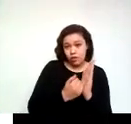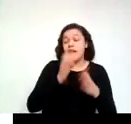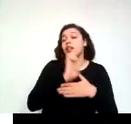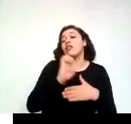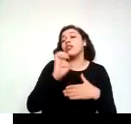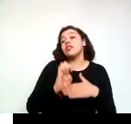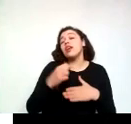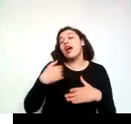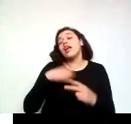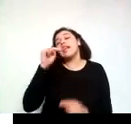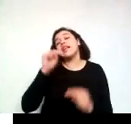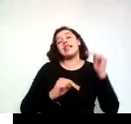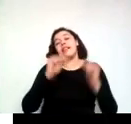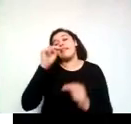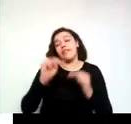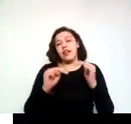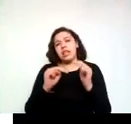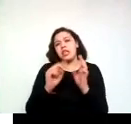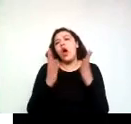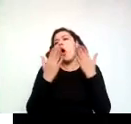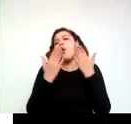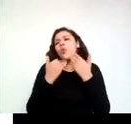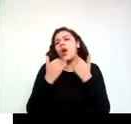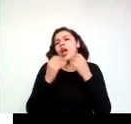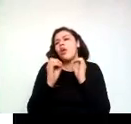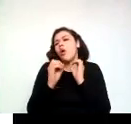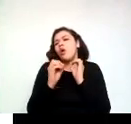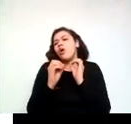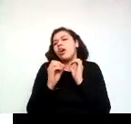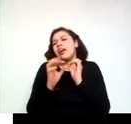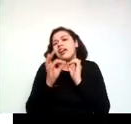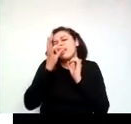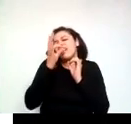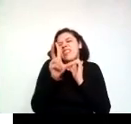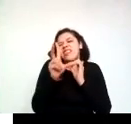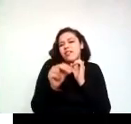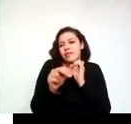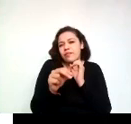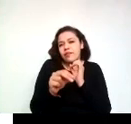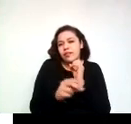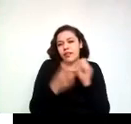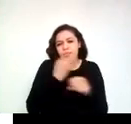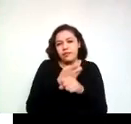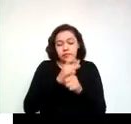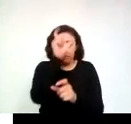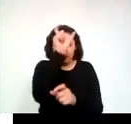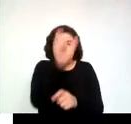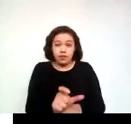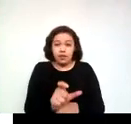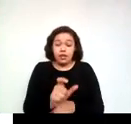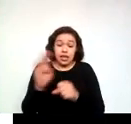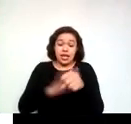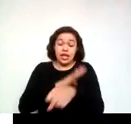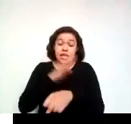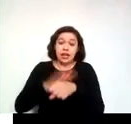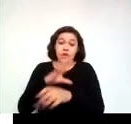hablando de un nivel de riesgo nulo o despreciable, que es la segunda columna que vemos aquí. Si la calificación